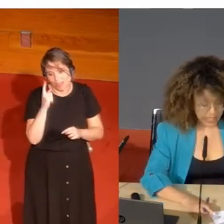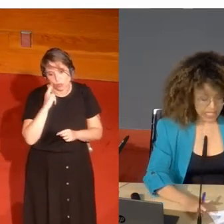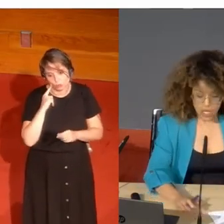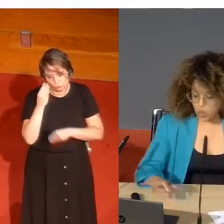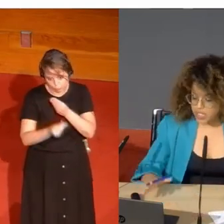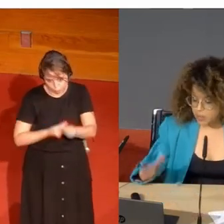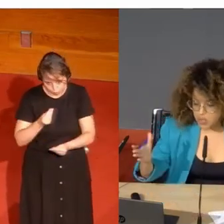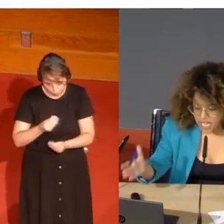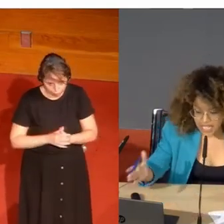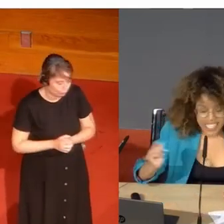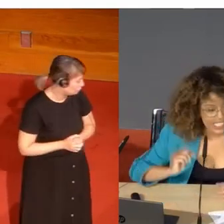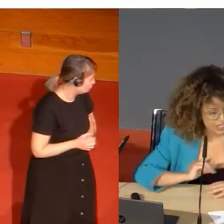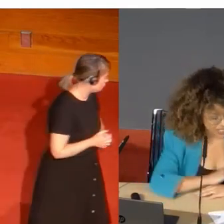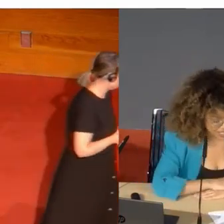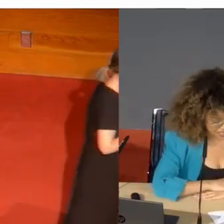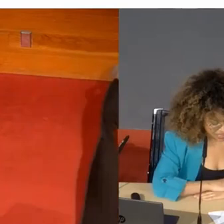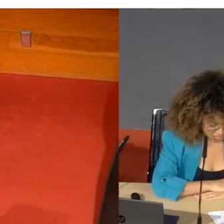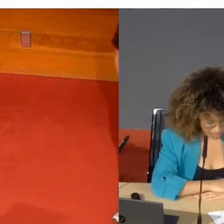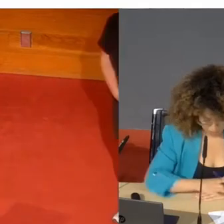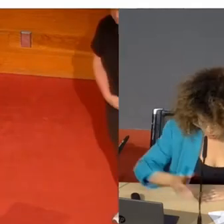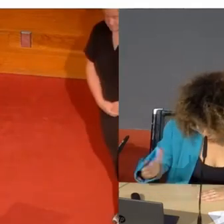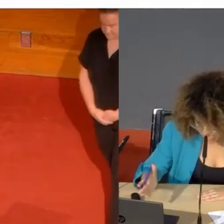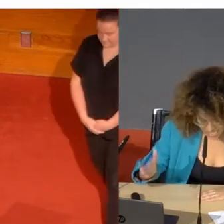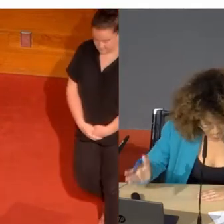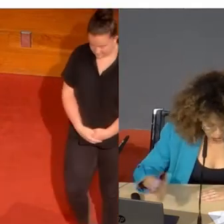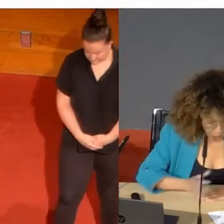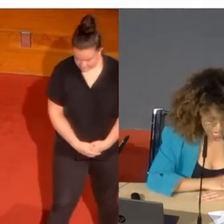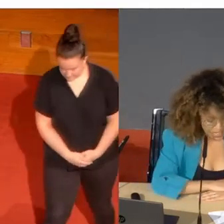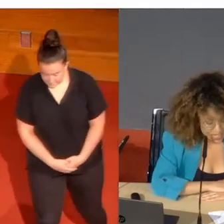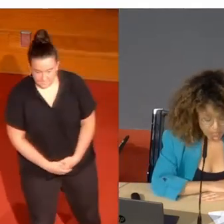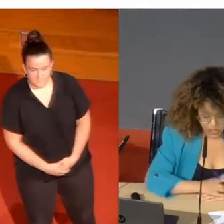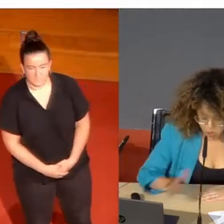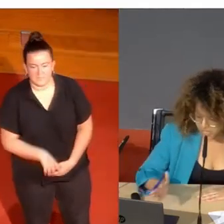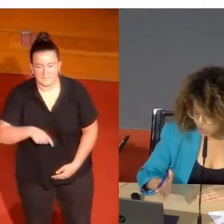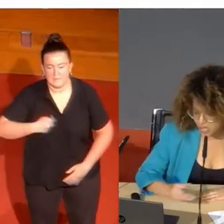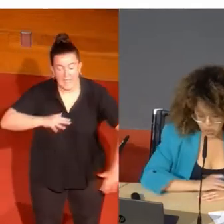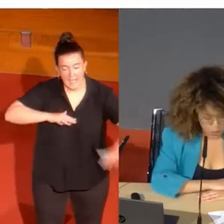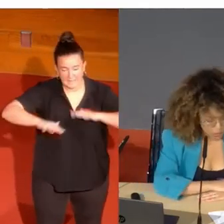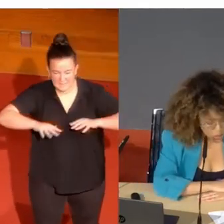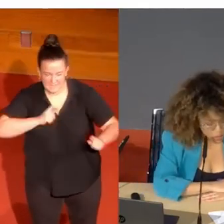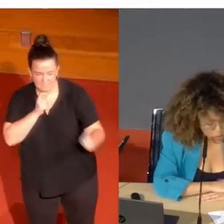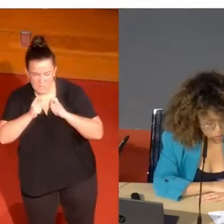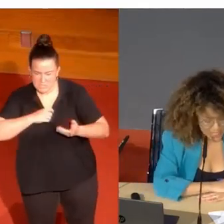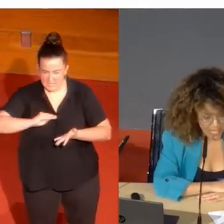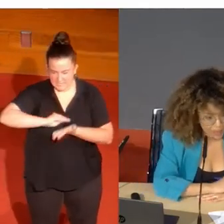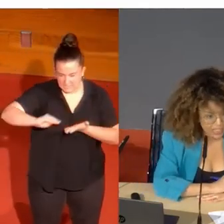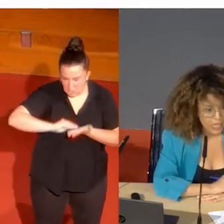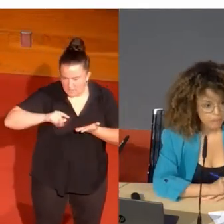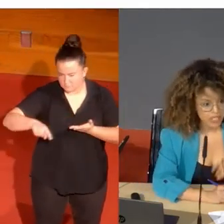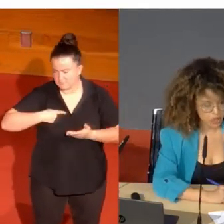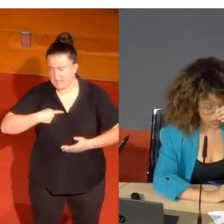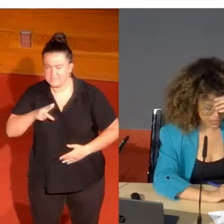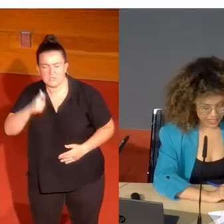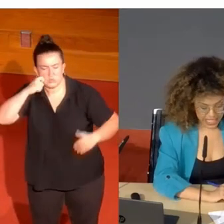común luego tenemos a la gran activista periodista escritora defensora de los Derechos Humanos Premio Nobel de la